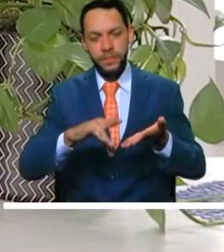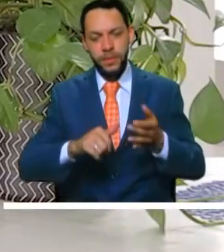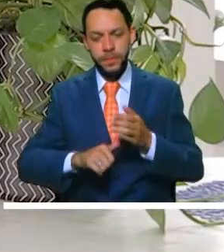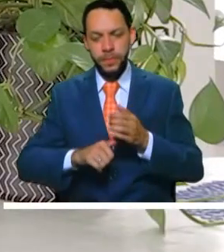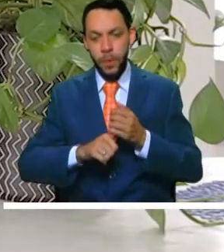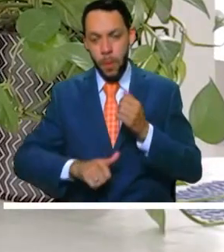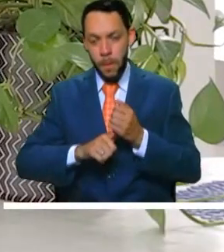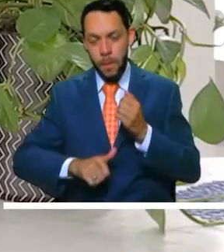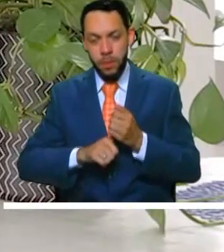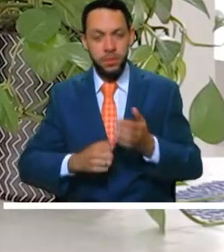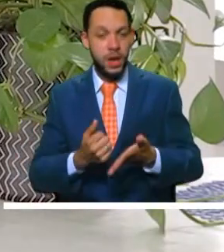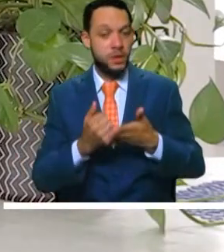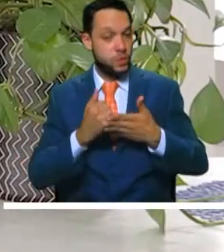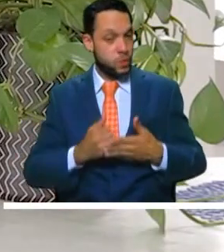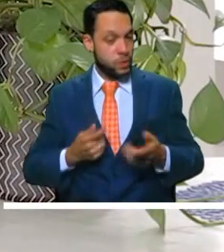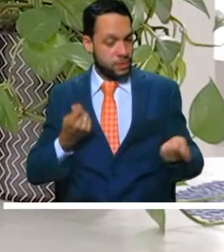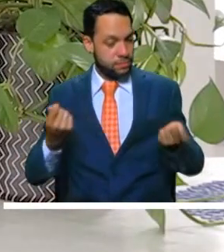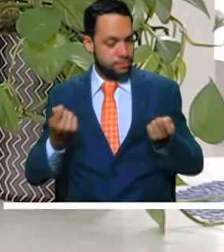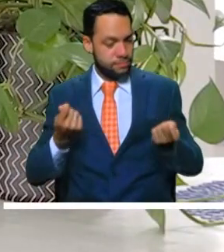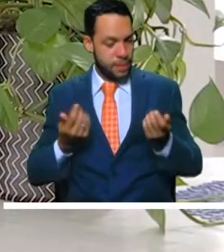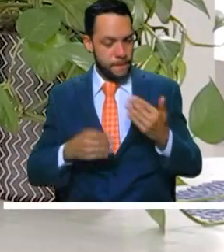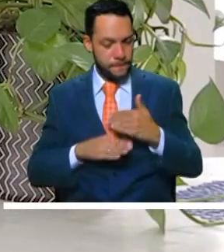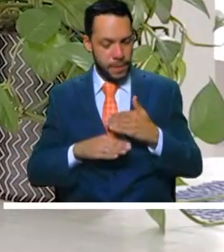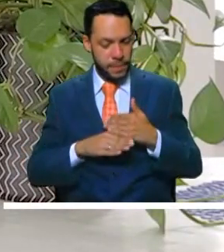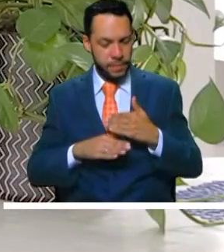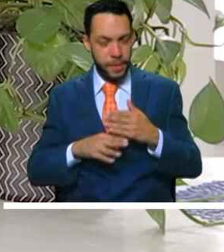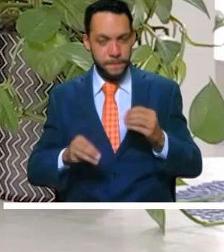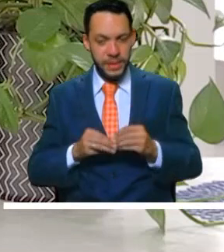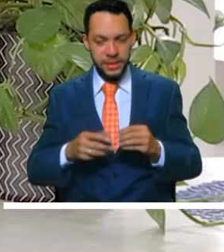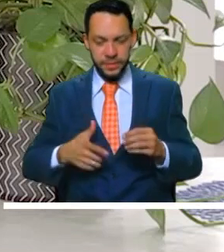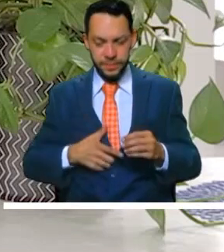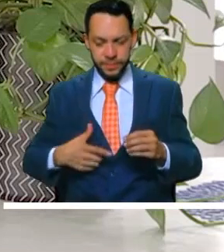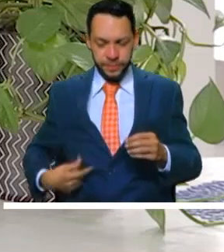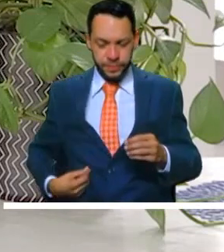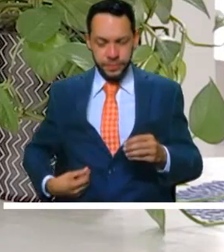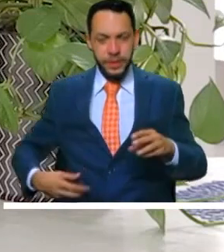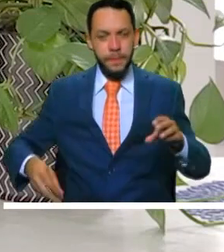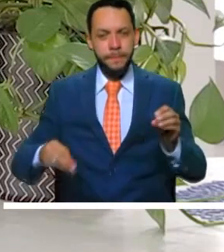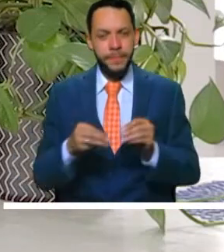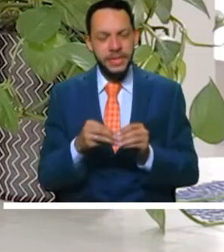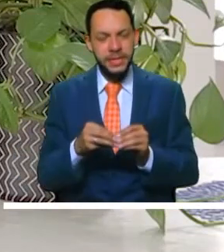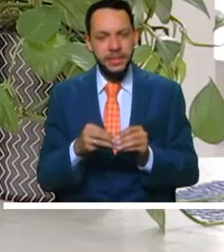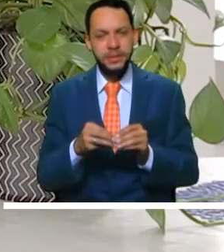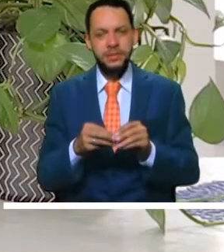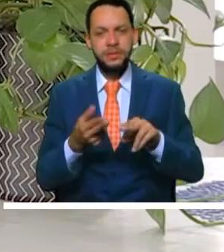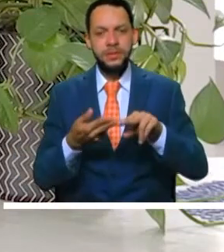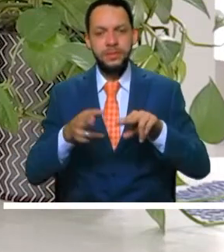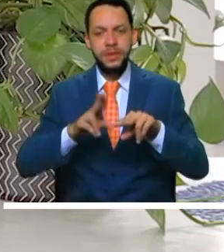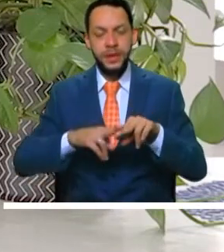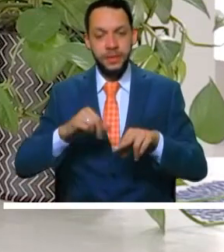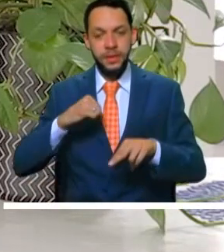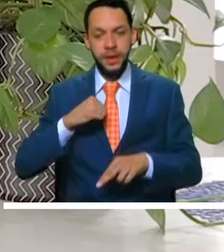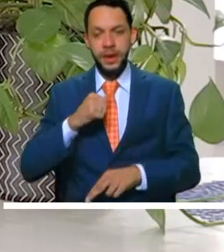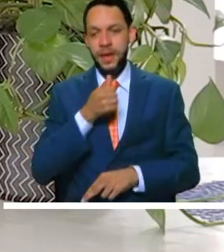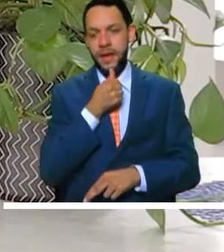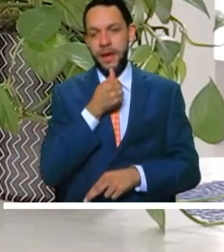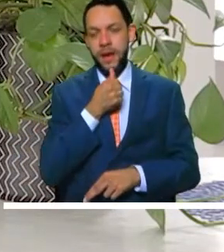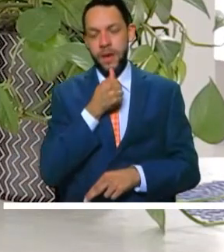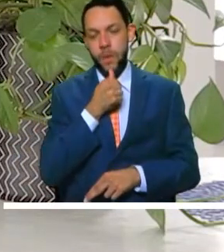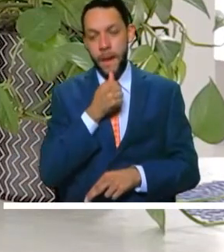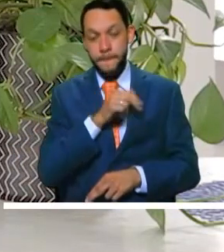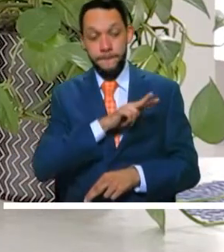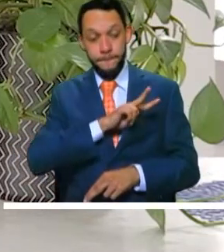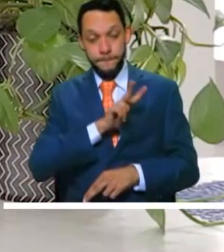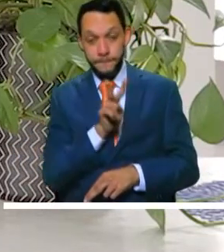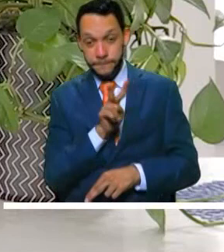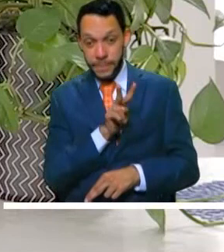fluido, porque tiene un gran contenido de carbohidratos sanos, pero también tiene un alto contenido de agua que también nos hidrata. Entonces,